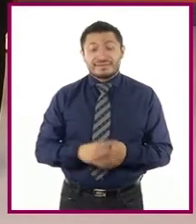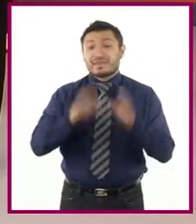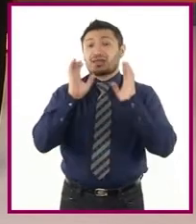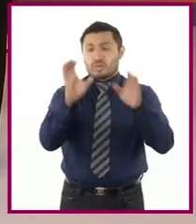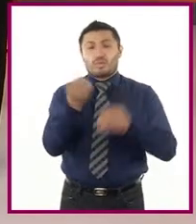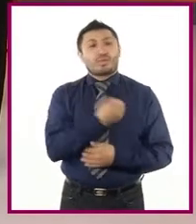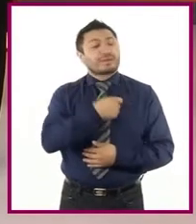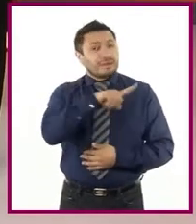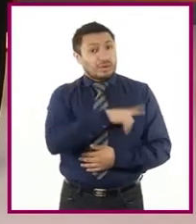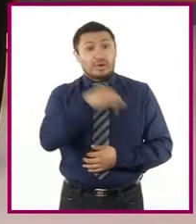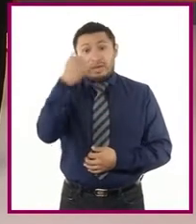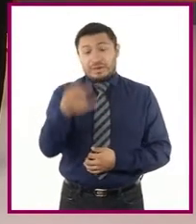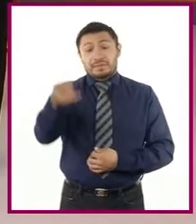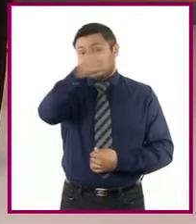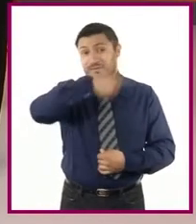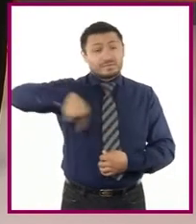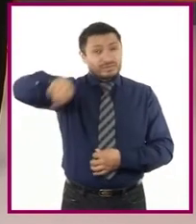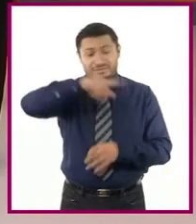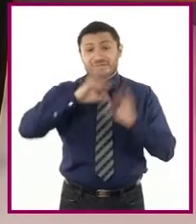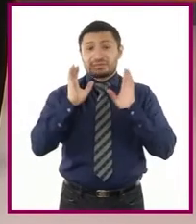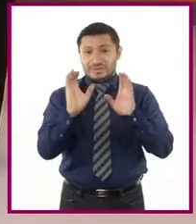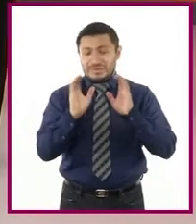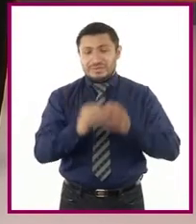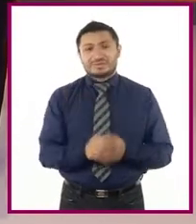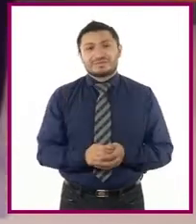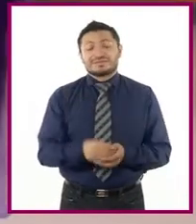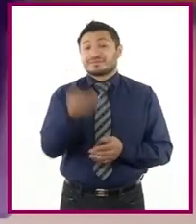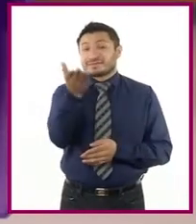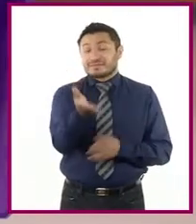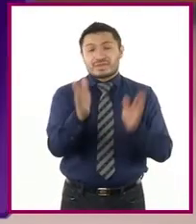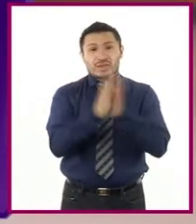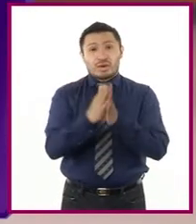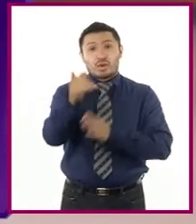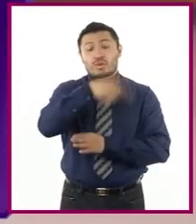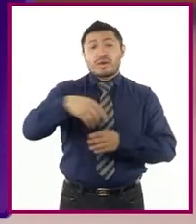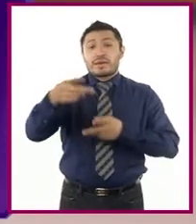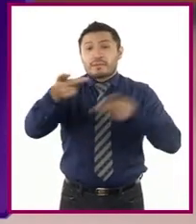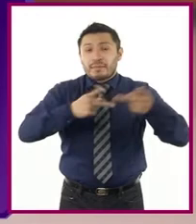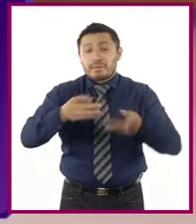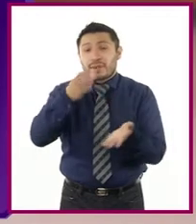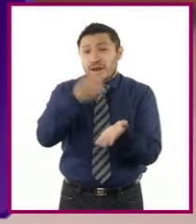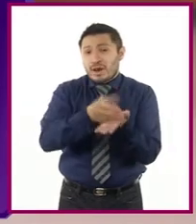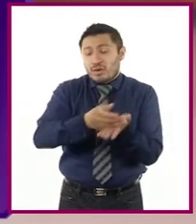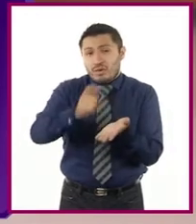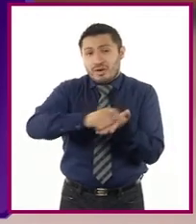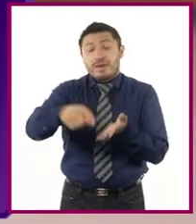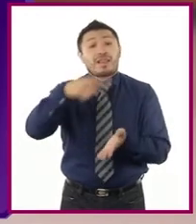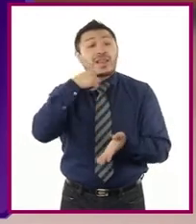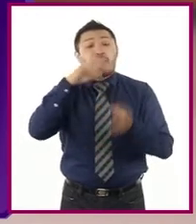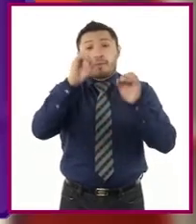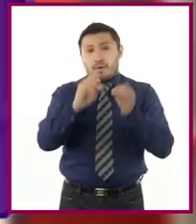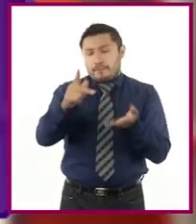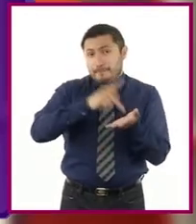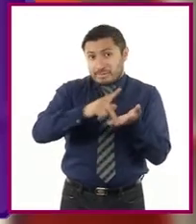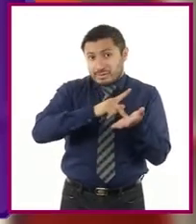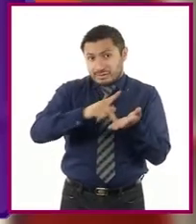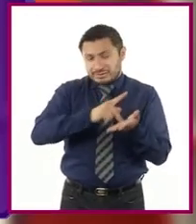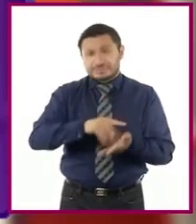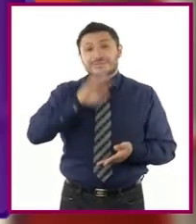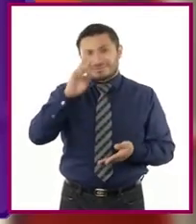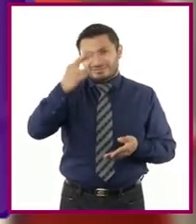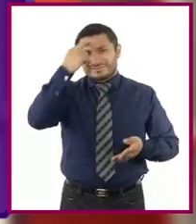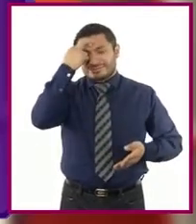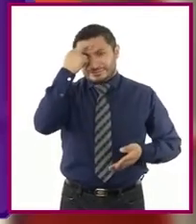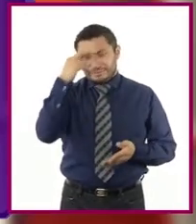Cuiden su salud y la de los demás. Les pedimos tener a la mano su cuaderno de apuntes, lápiz o bolígrafo.